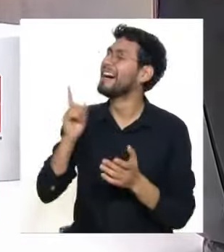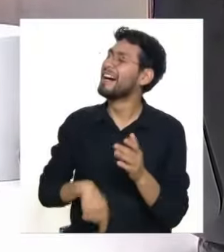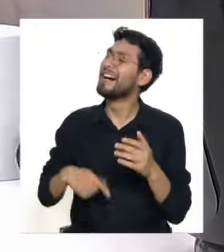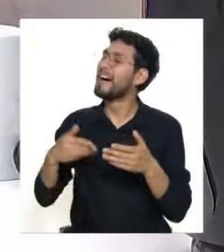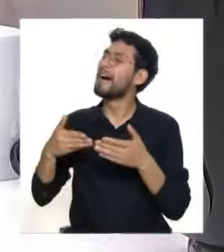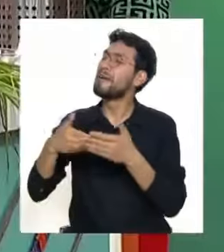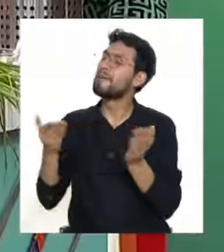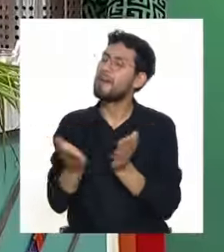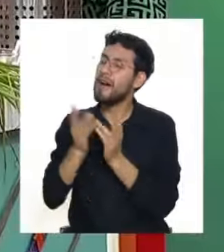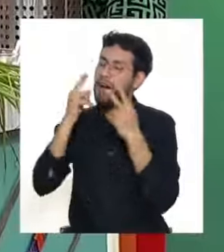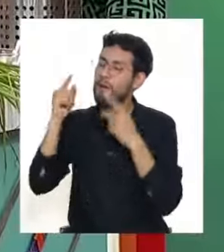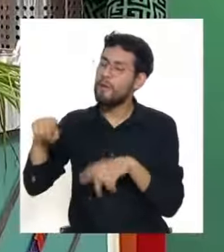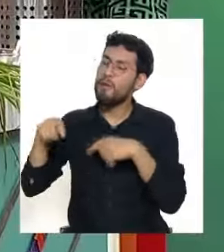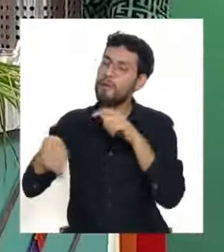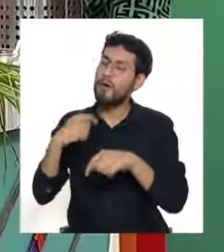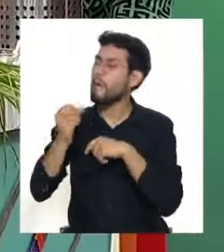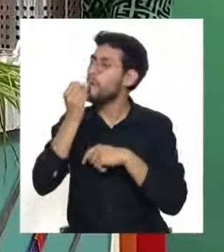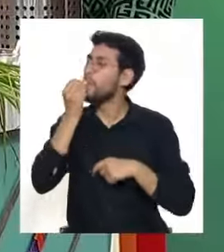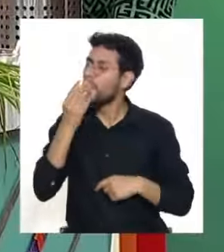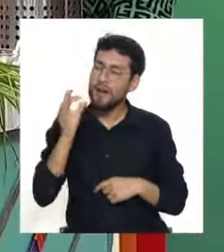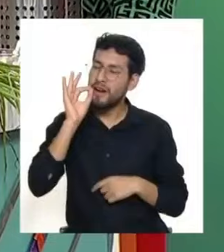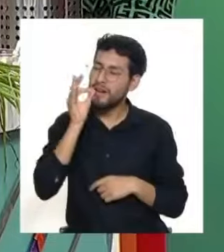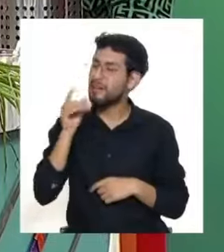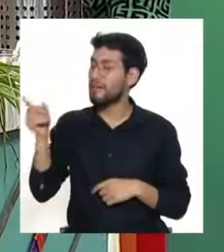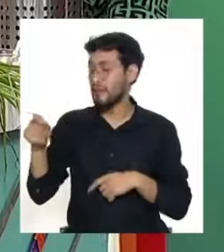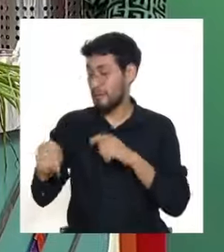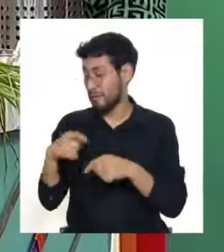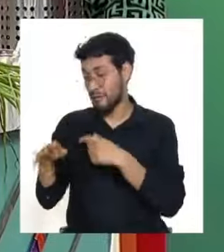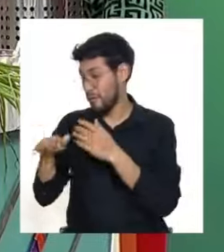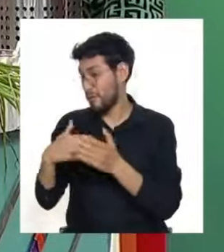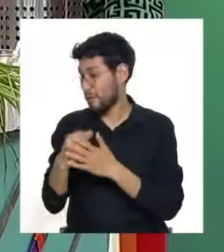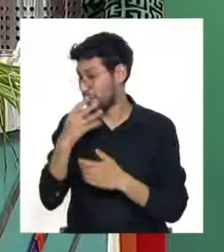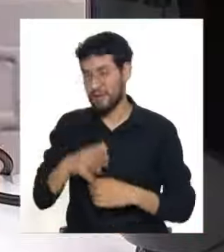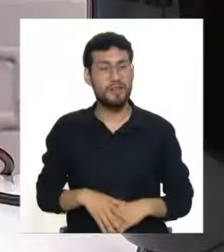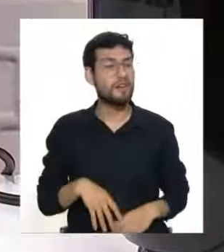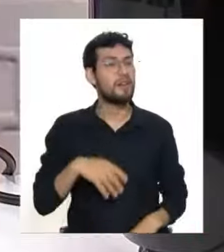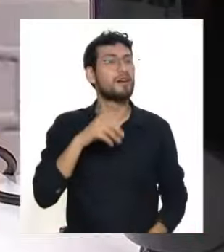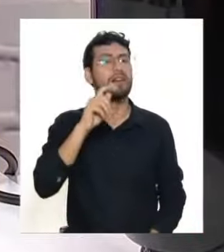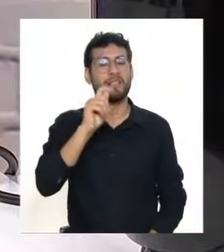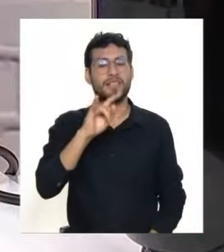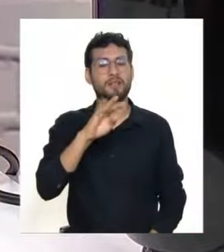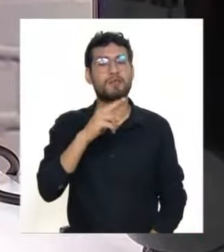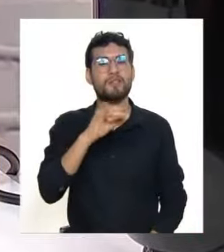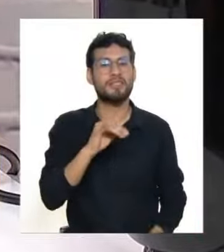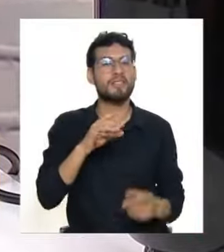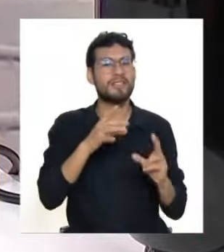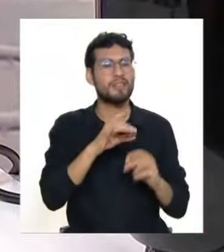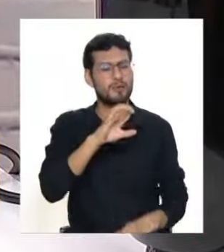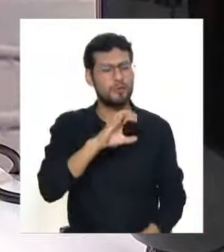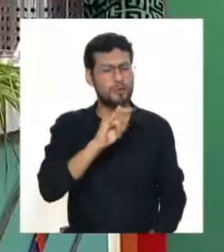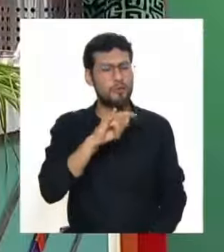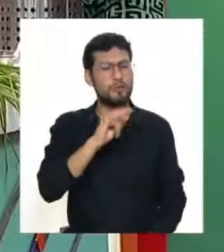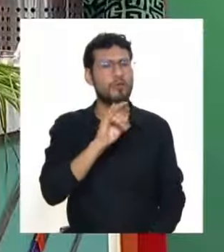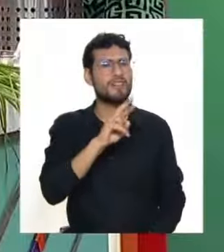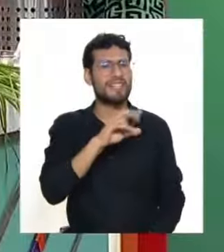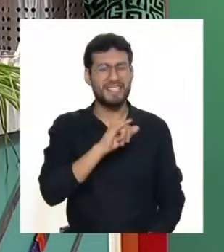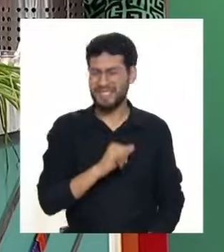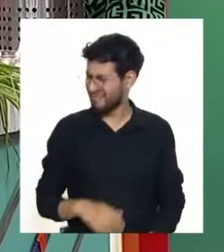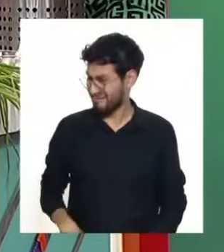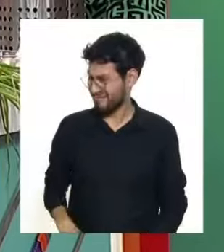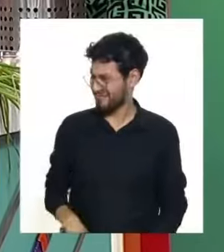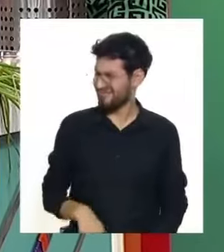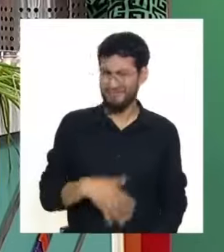la selva te sale más sabroso, más rico, aunque tú lo preparas todo muy bien? El timbuchi de Bujurki. Ya, ¿qué? Timbuchi de